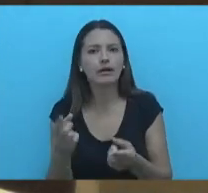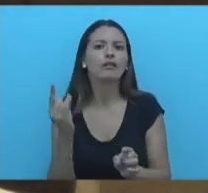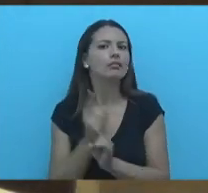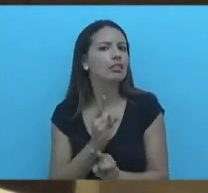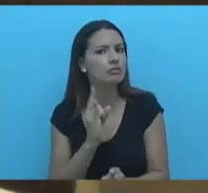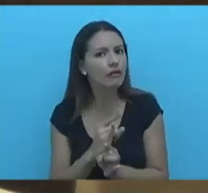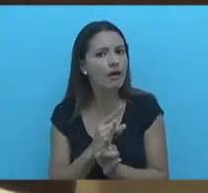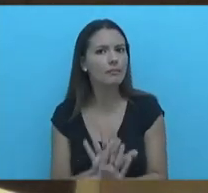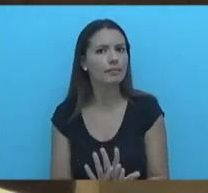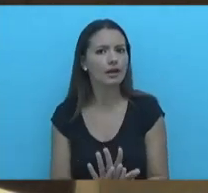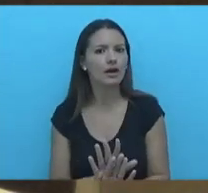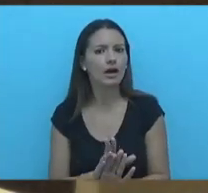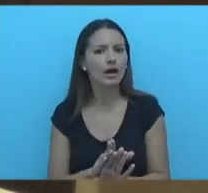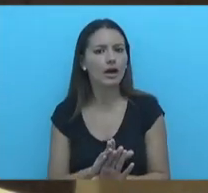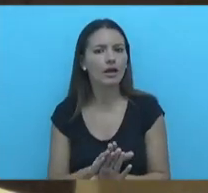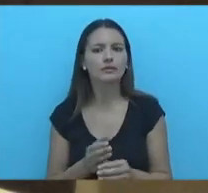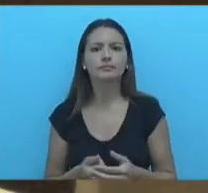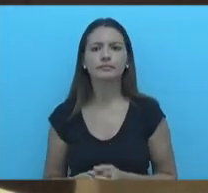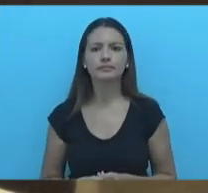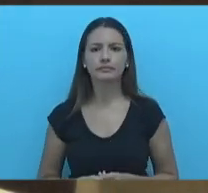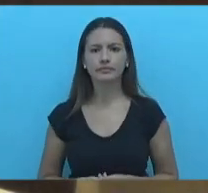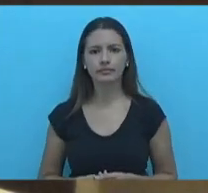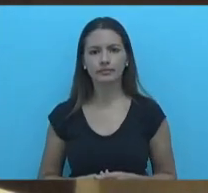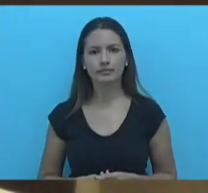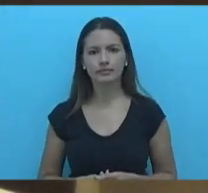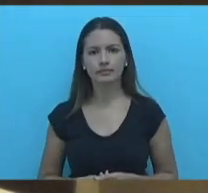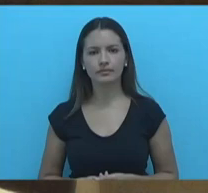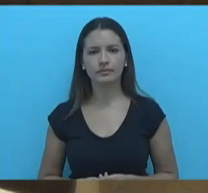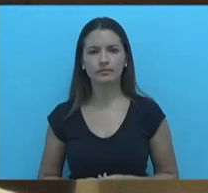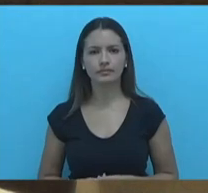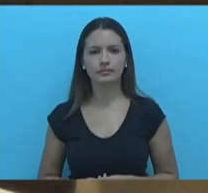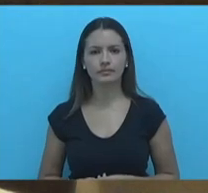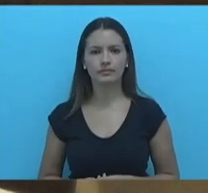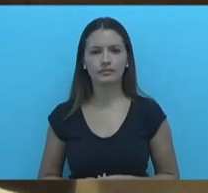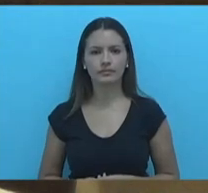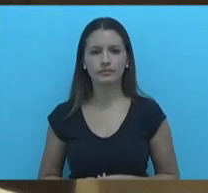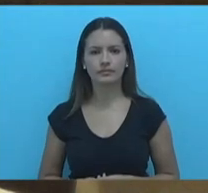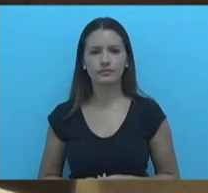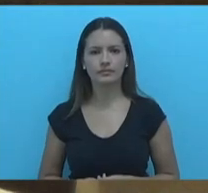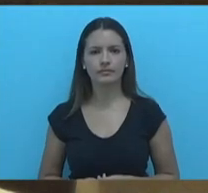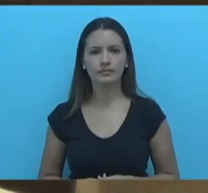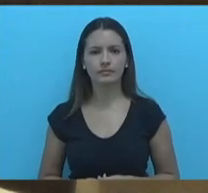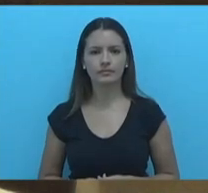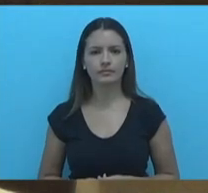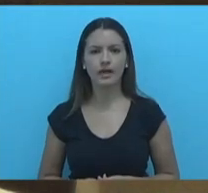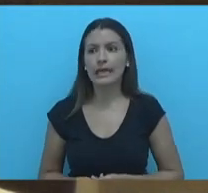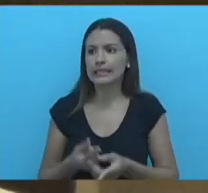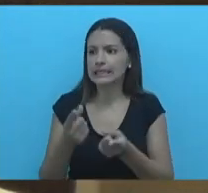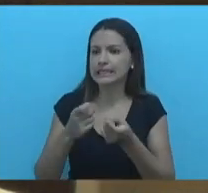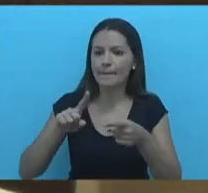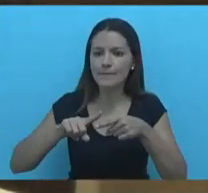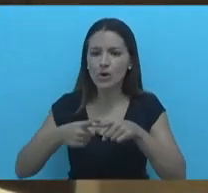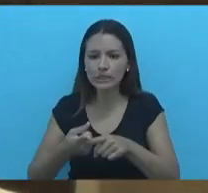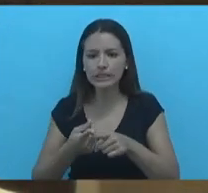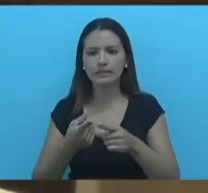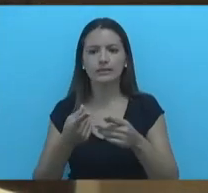que es un acuerdo que tiene que gobernar la política y no los técnicos del mercado, que es un acuerdo